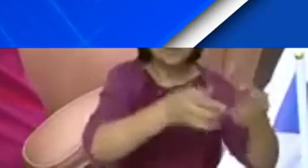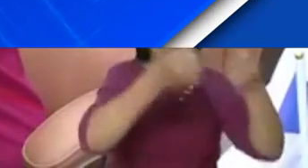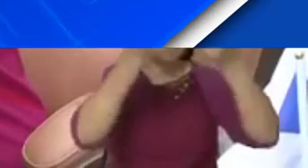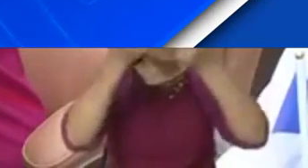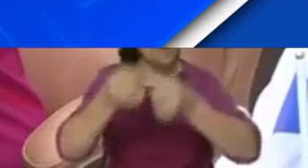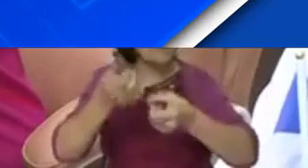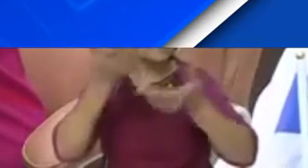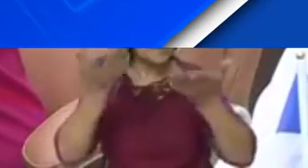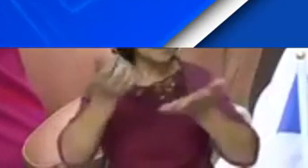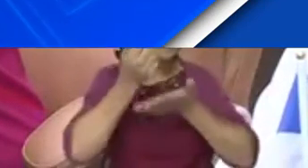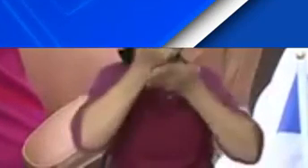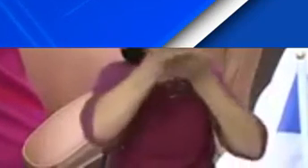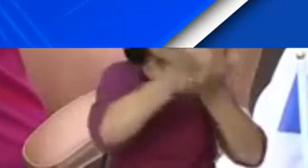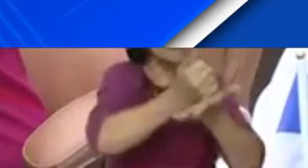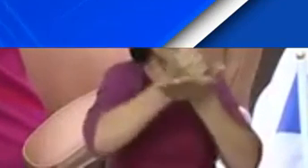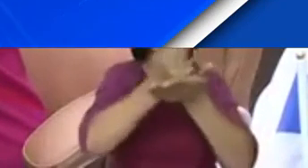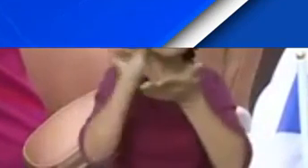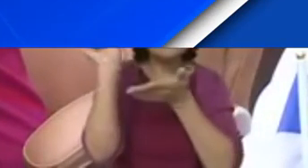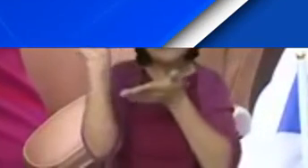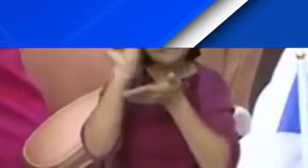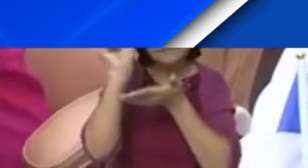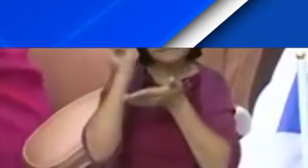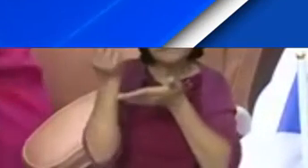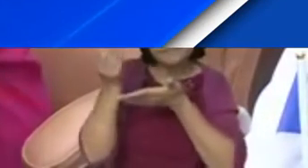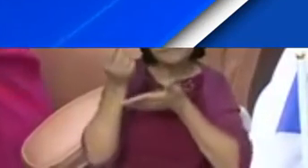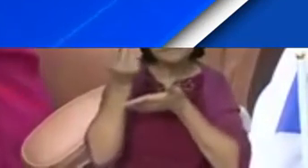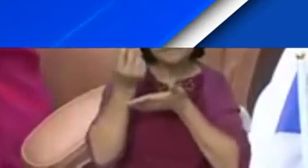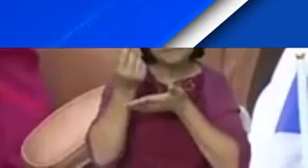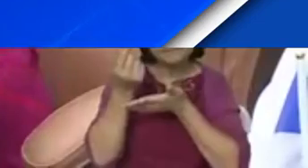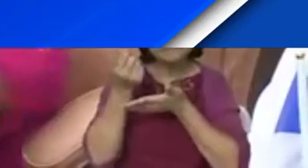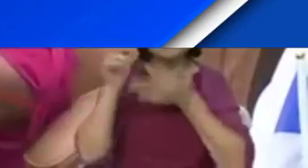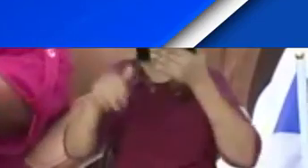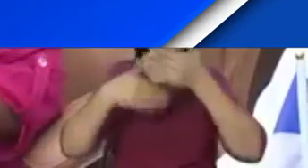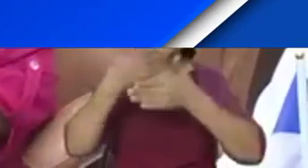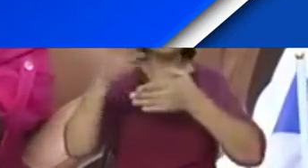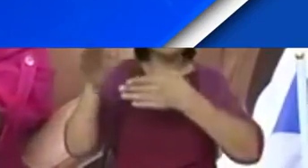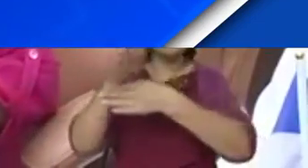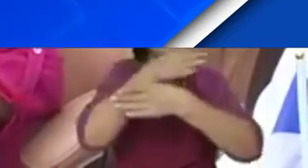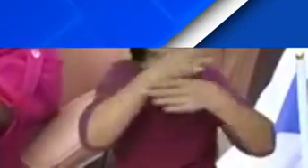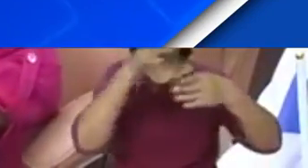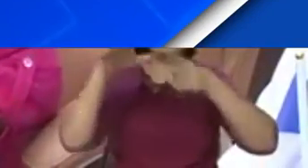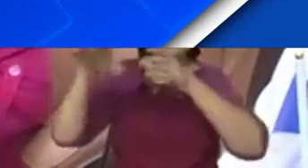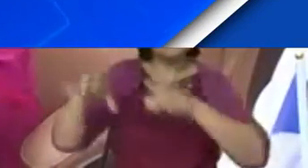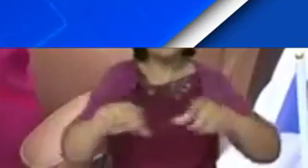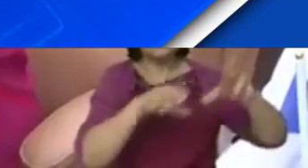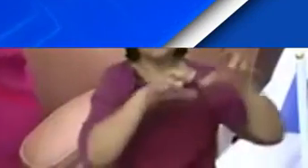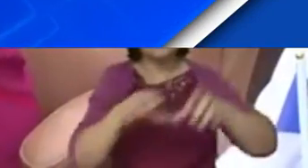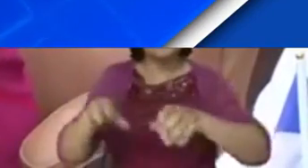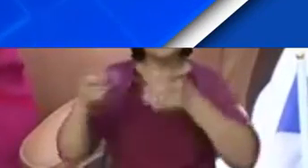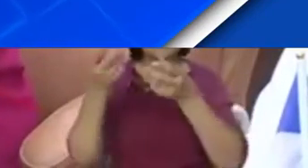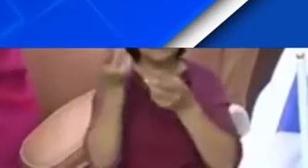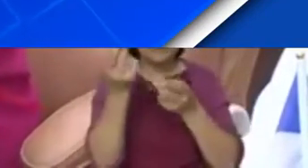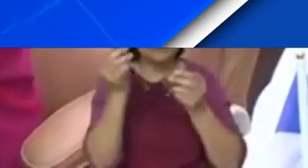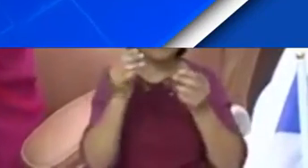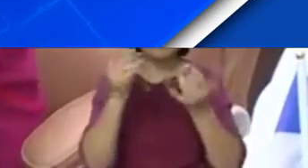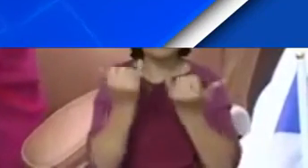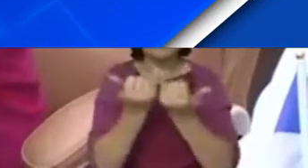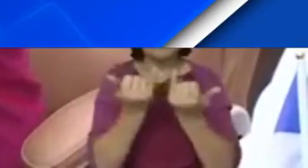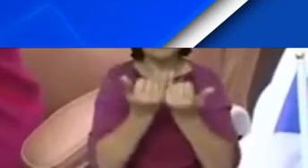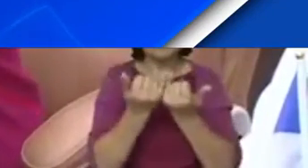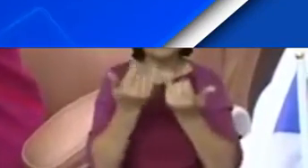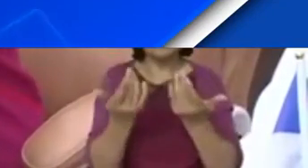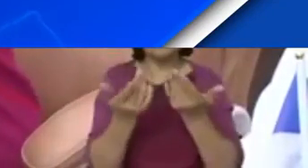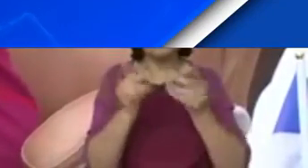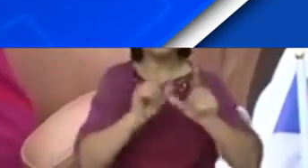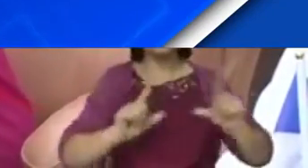que accedamos a crédito para distintas actividades económicas en estas